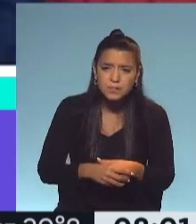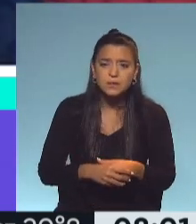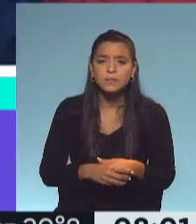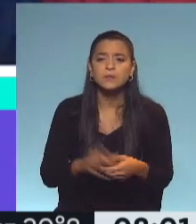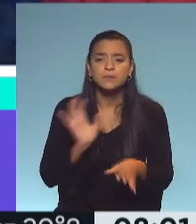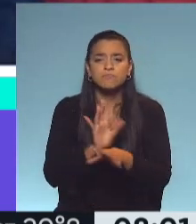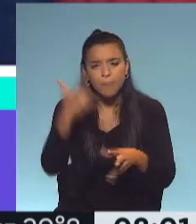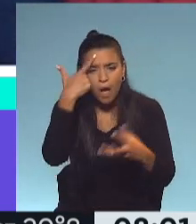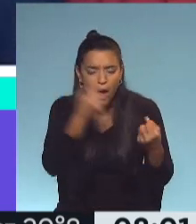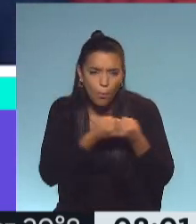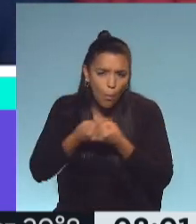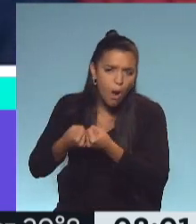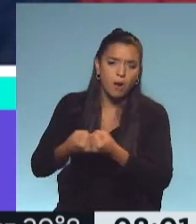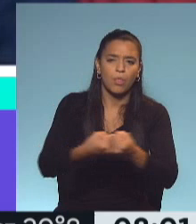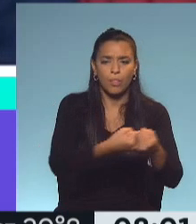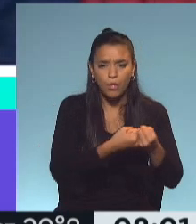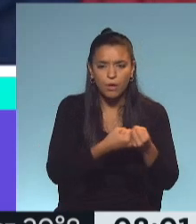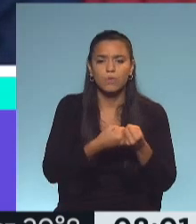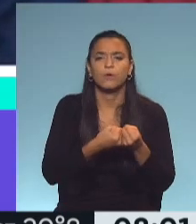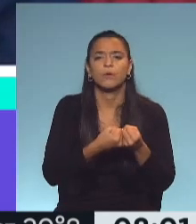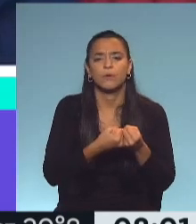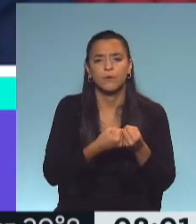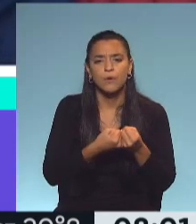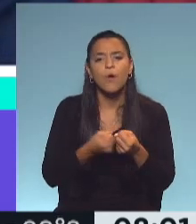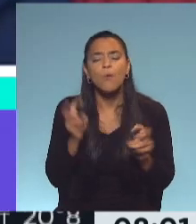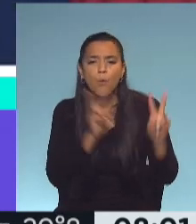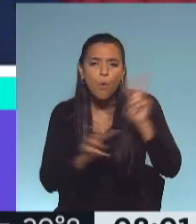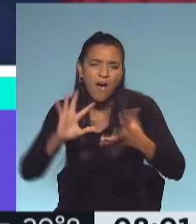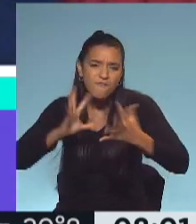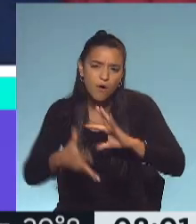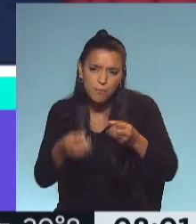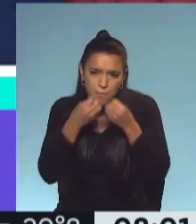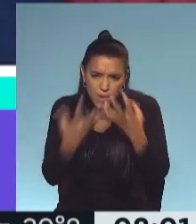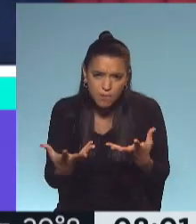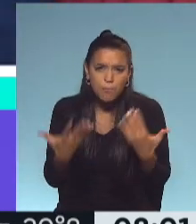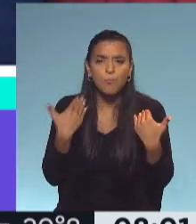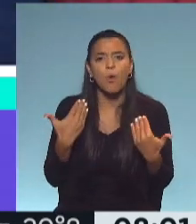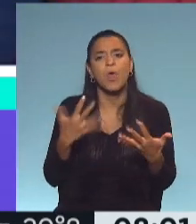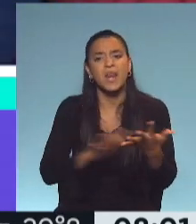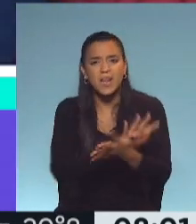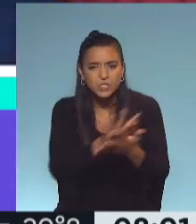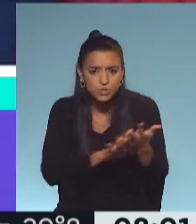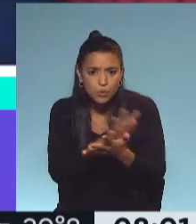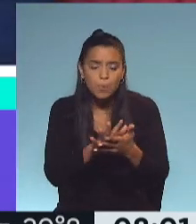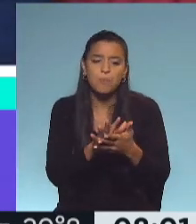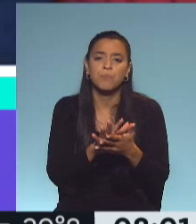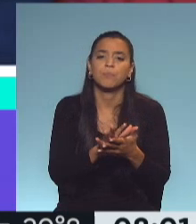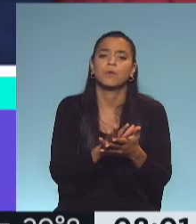tratar de consensuar, tratar de buscar la mejor forma de resolver un